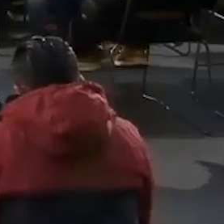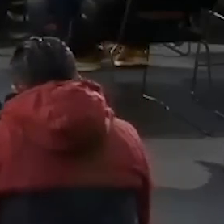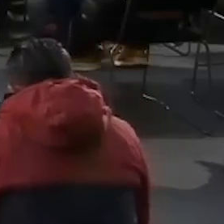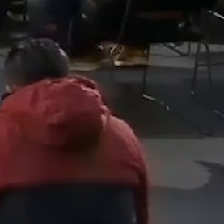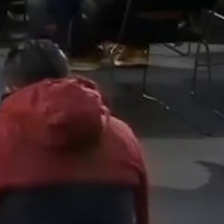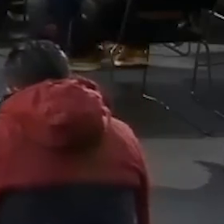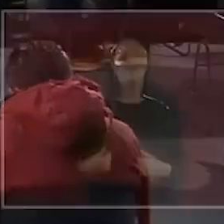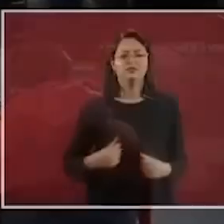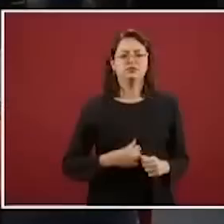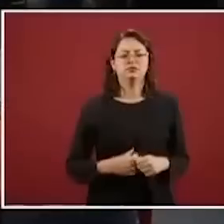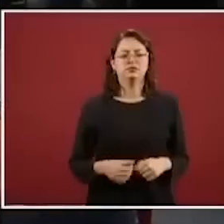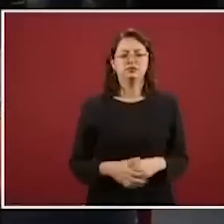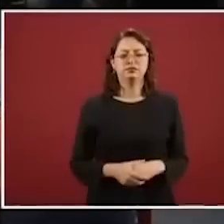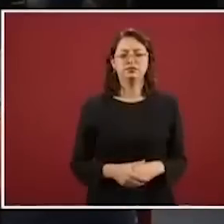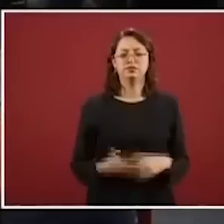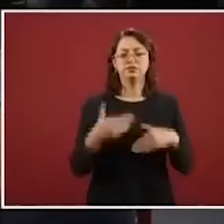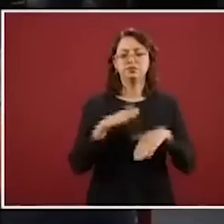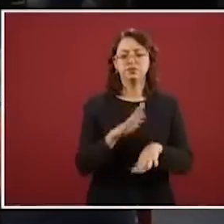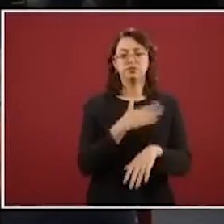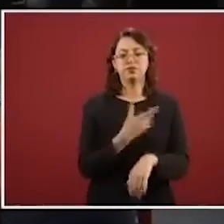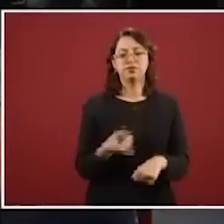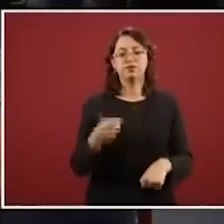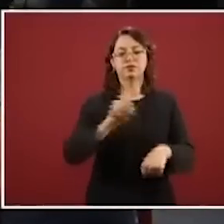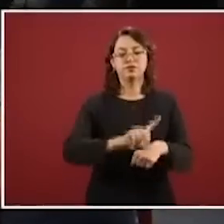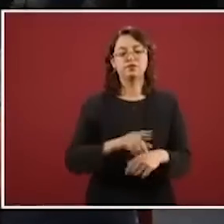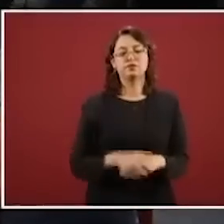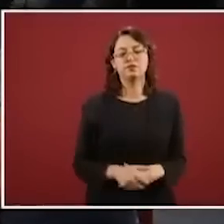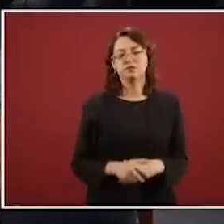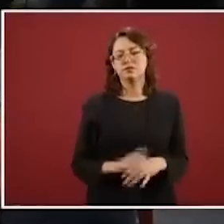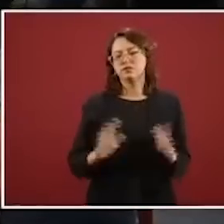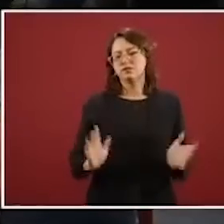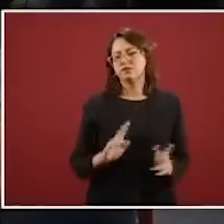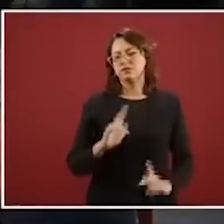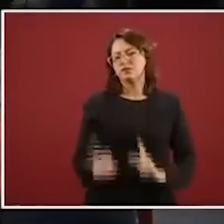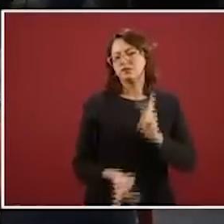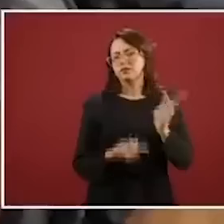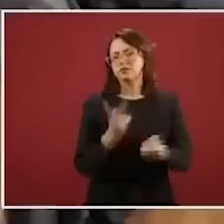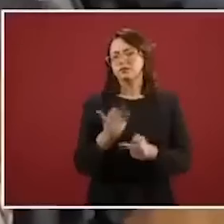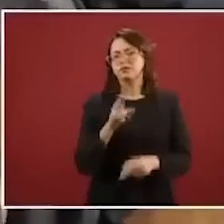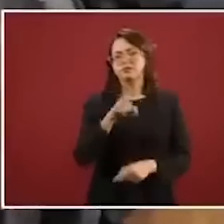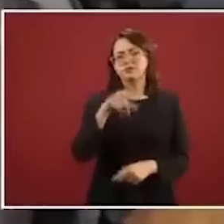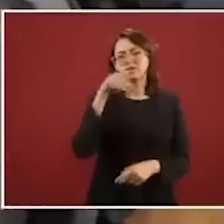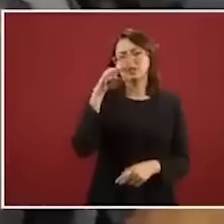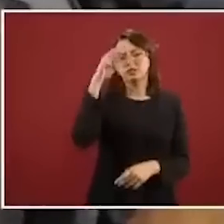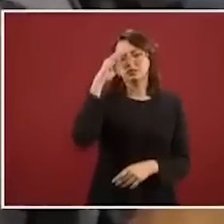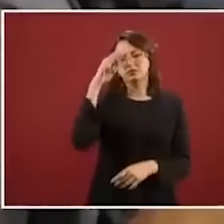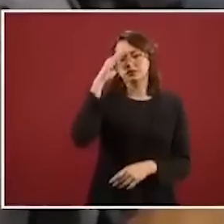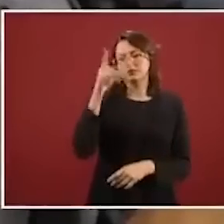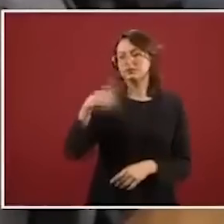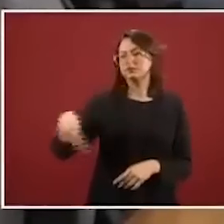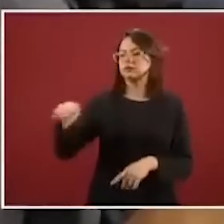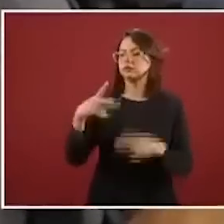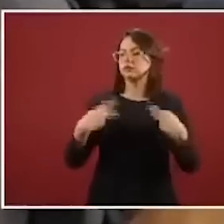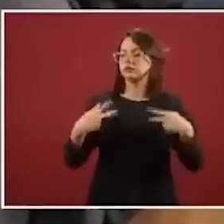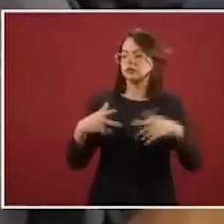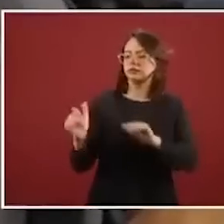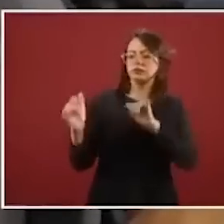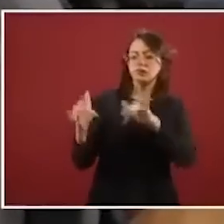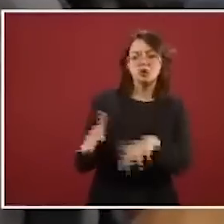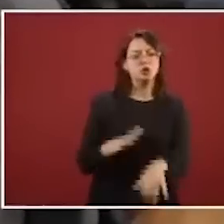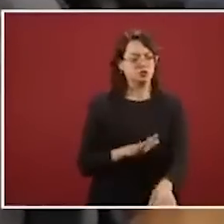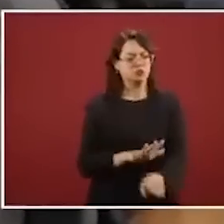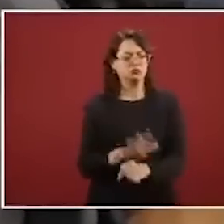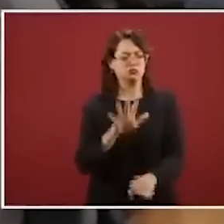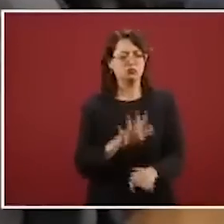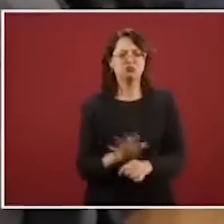De la consulta del día de las consultas, ¿considera que la asistencia, la participación en la asistencia fue suficiente